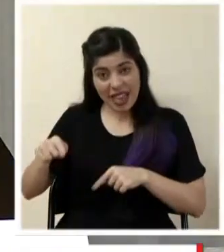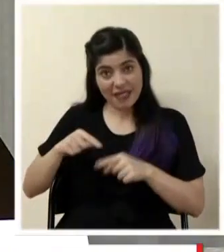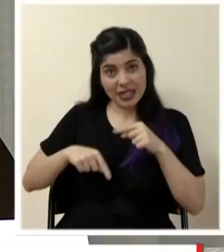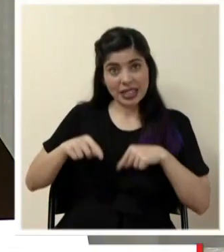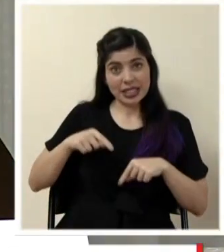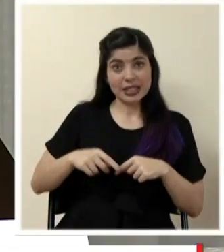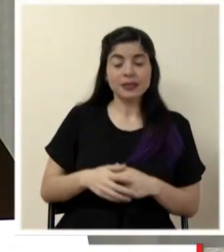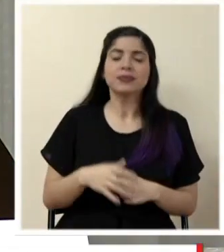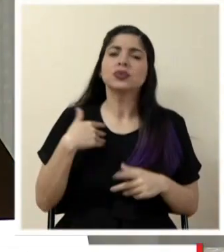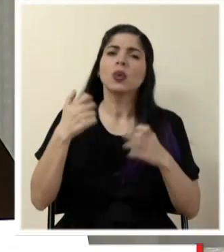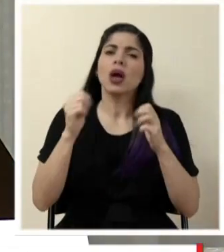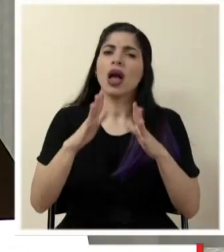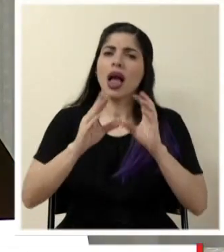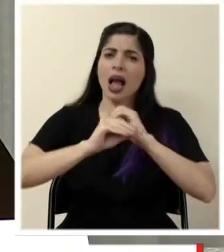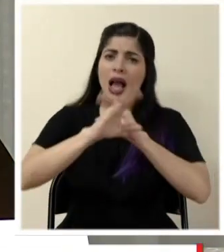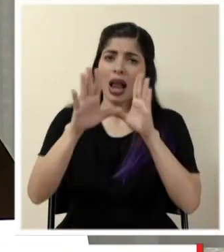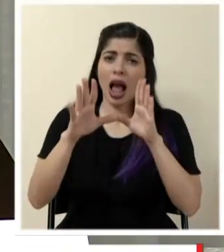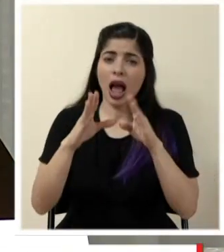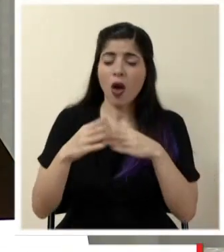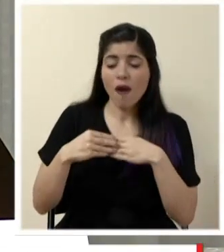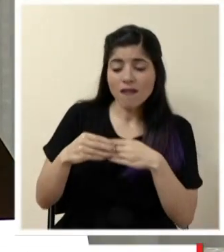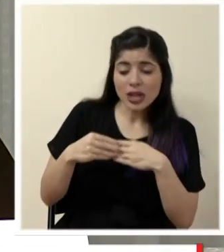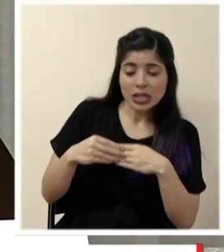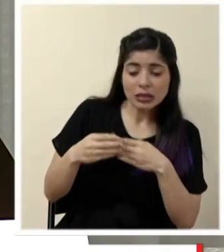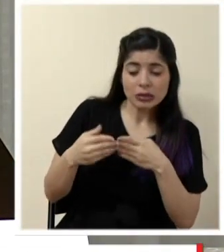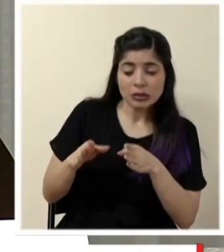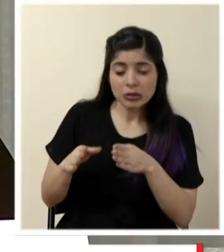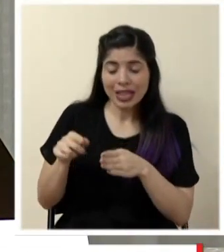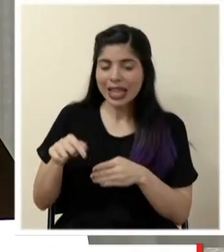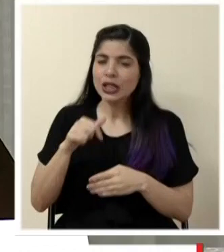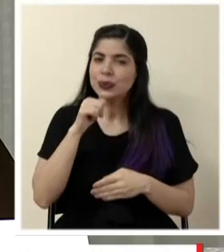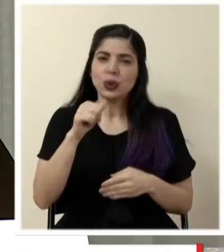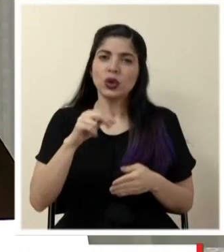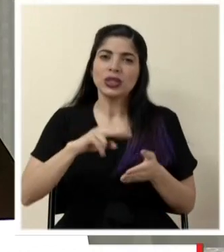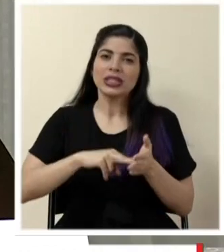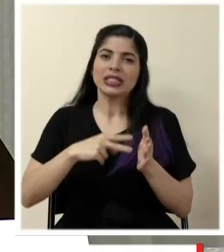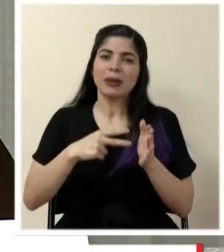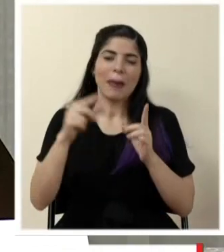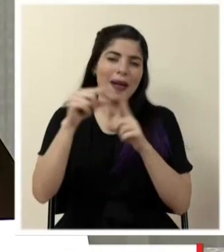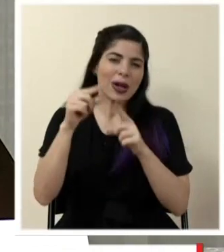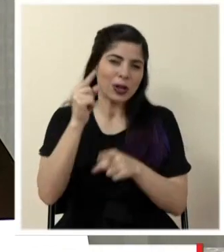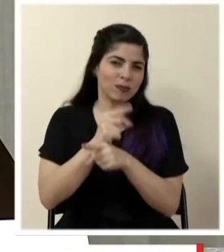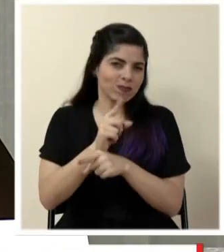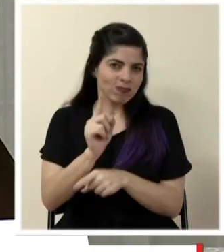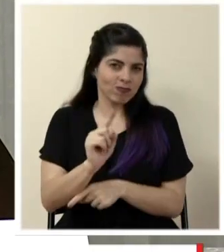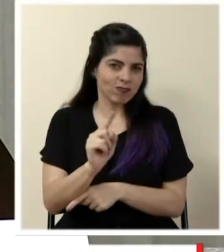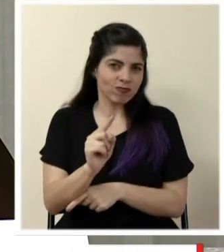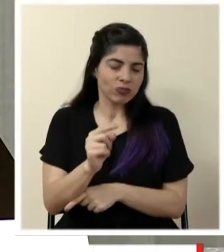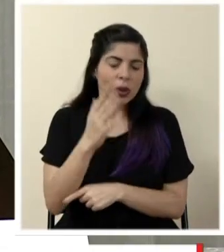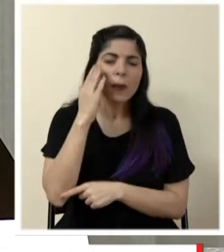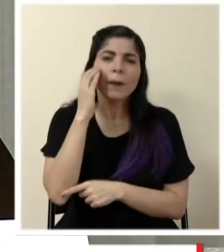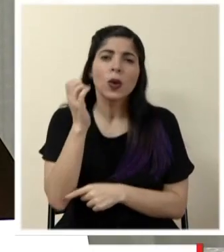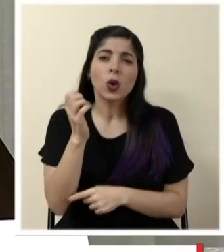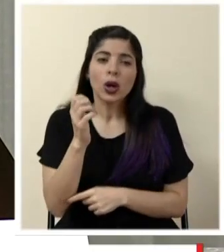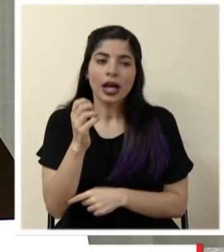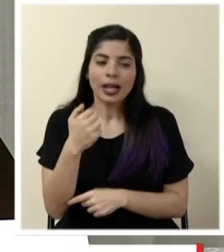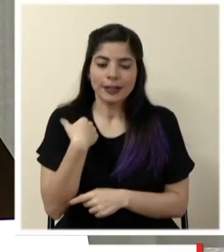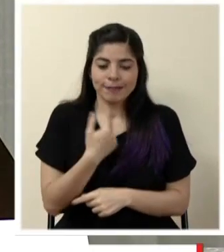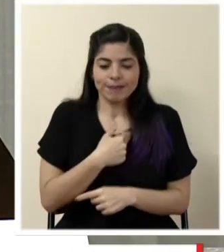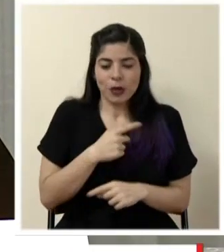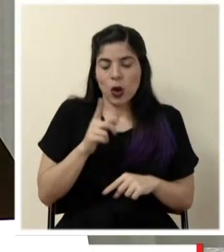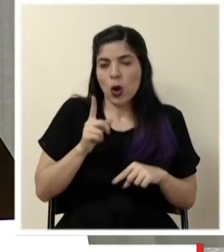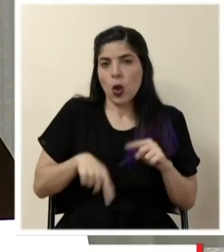quede claro que el término aflojar no es la acuña correcta, en el sentido de que no